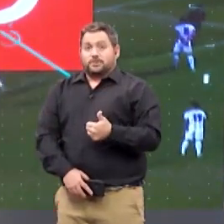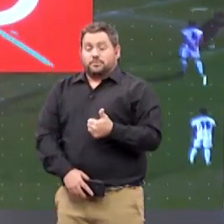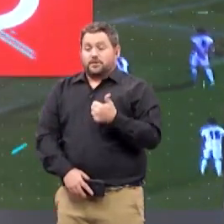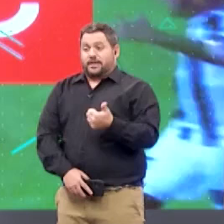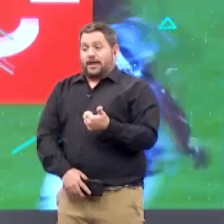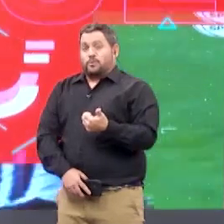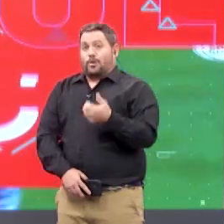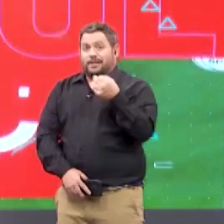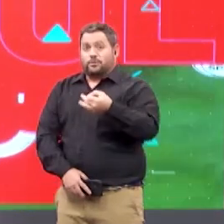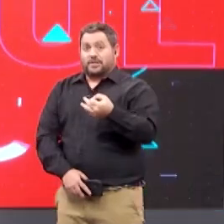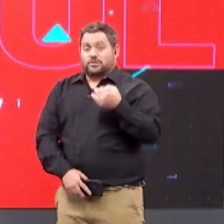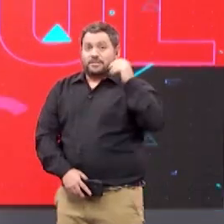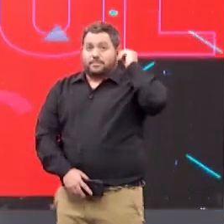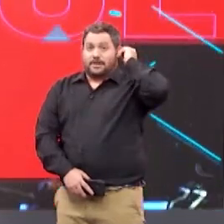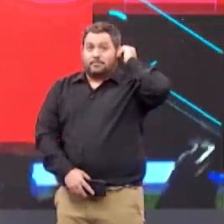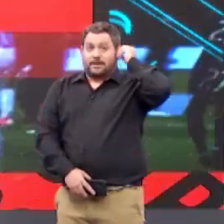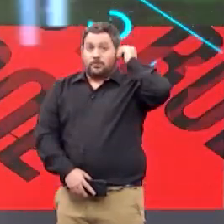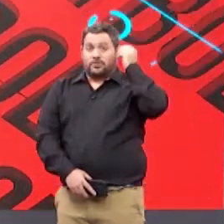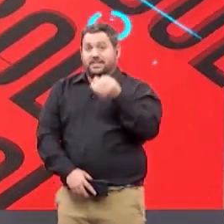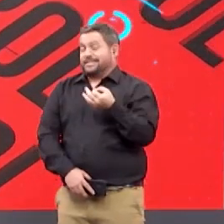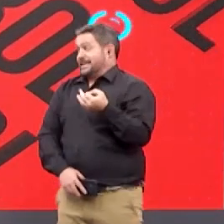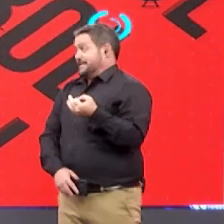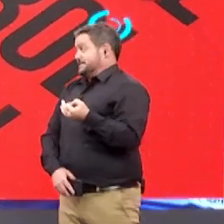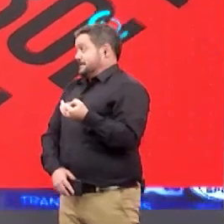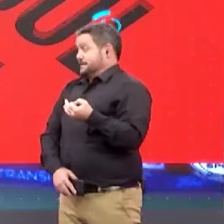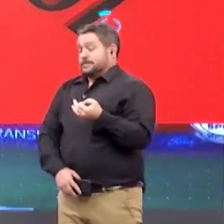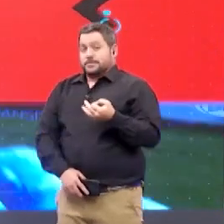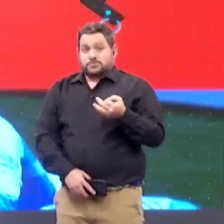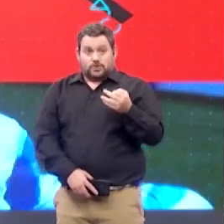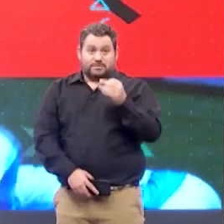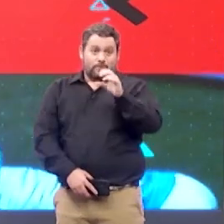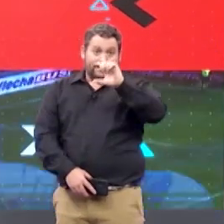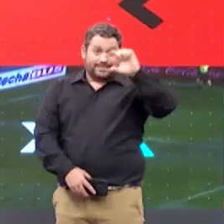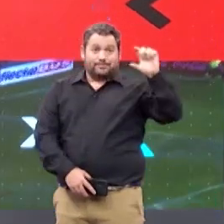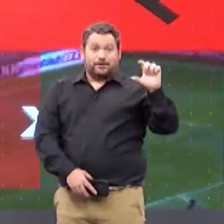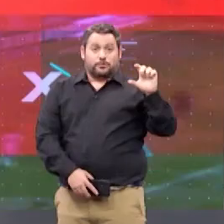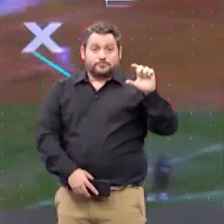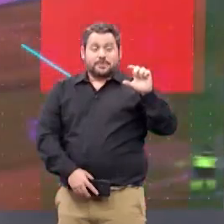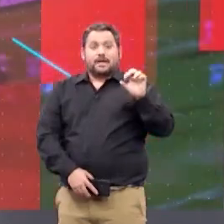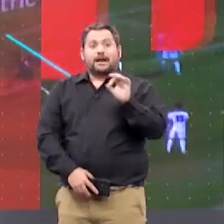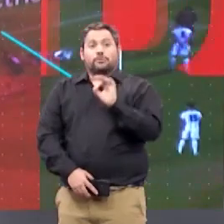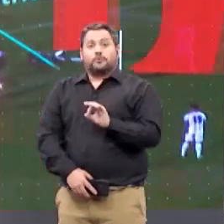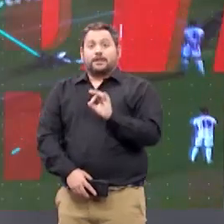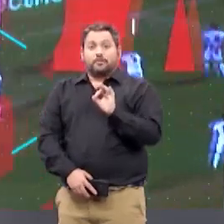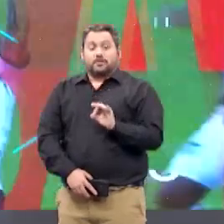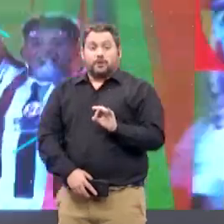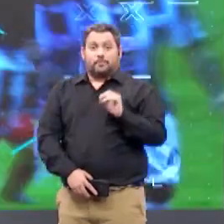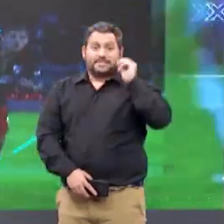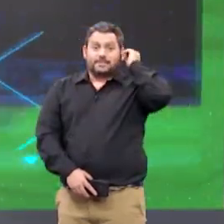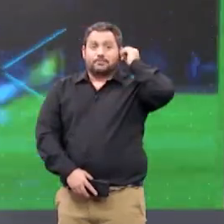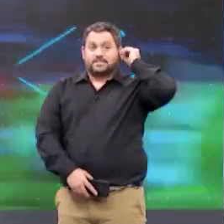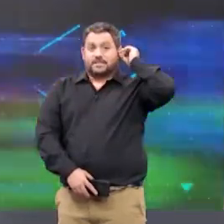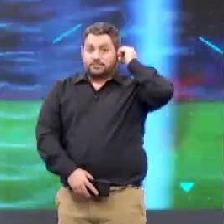Gandolfi decidió, vieron que hay 40 lugares solamente para los dirigentes de Talleres. Uh-huh. Solamente 40 en ese palco. Gandolfi le